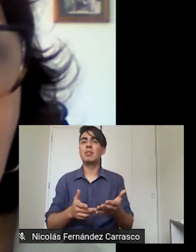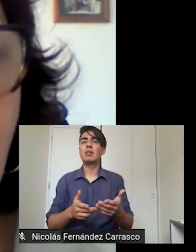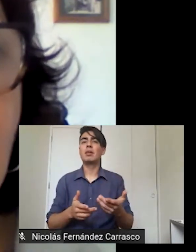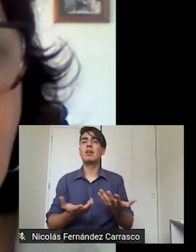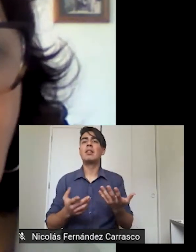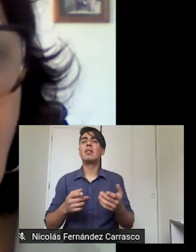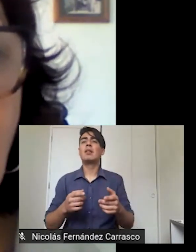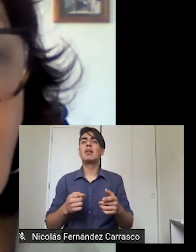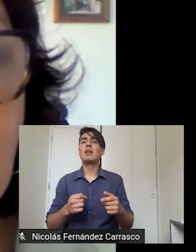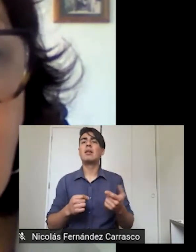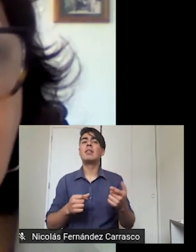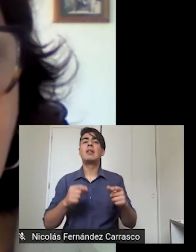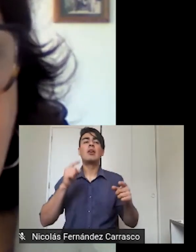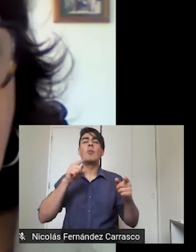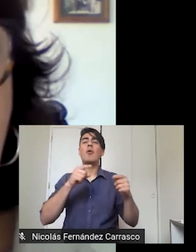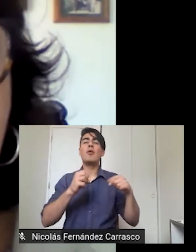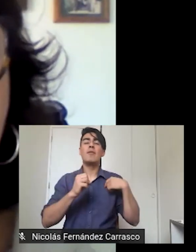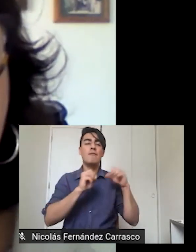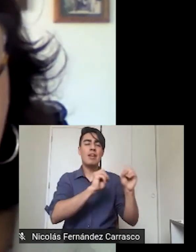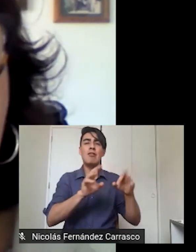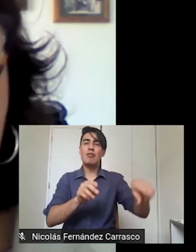más bien político autocrítico.